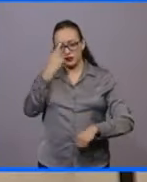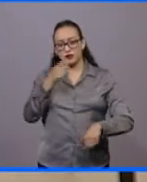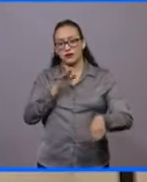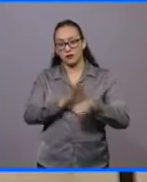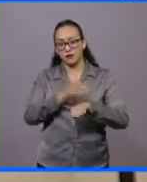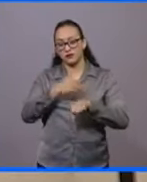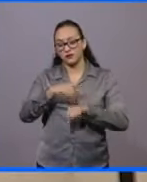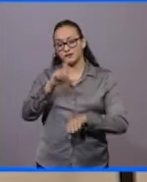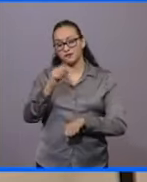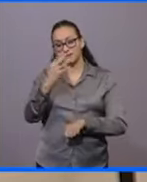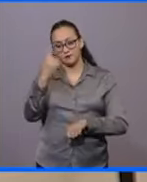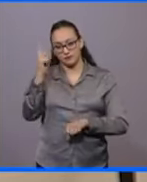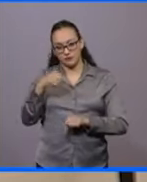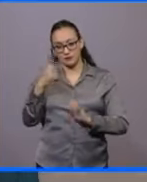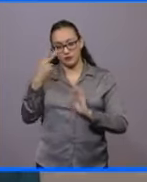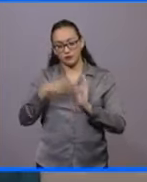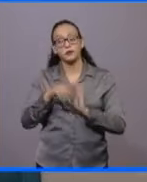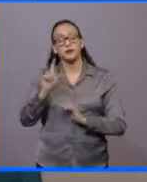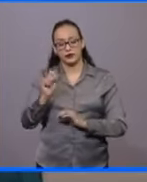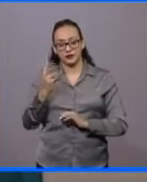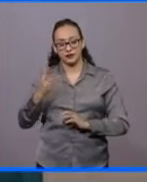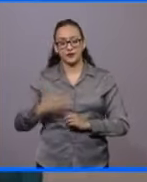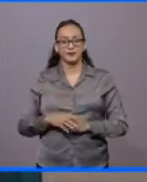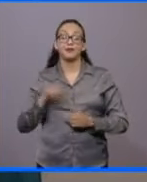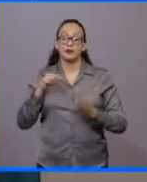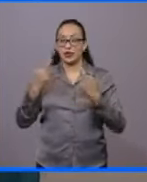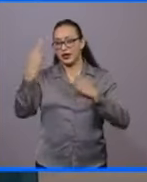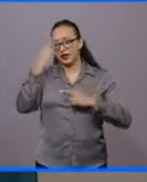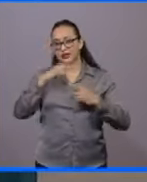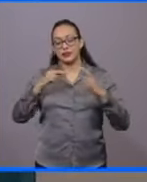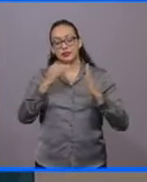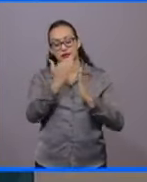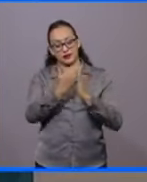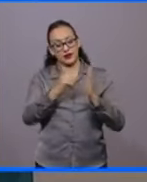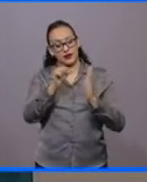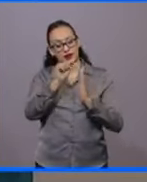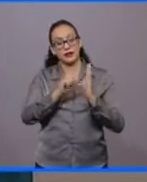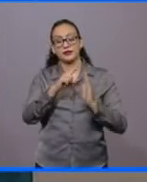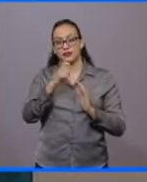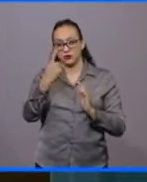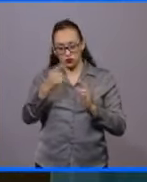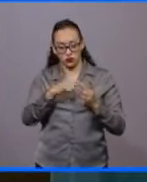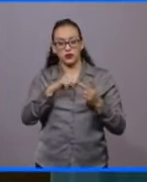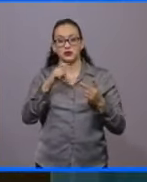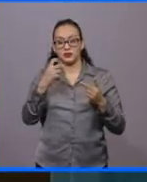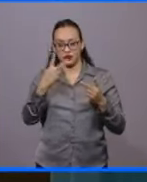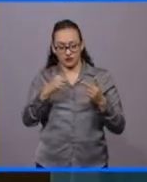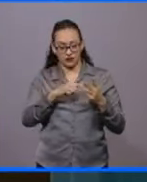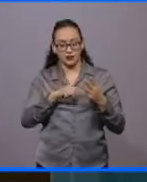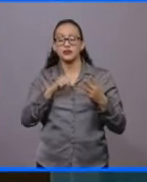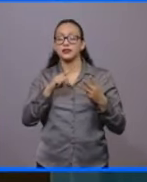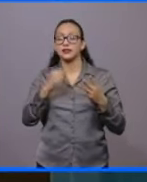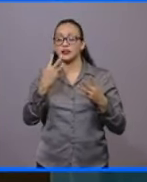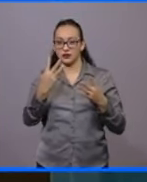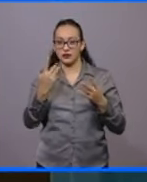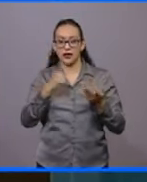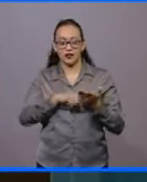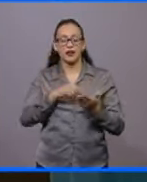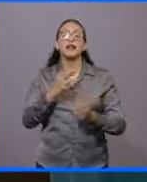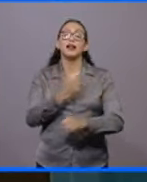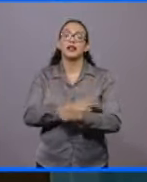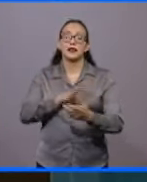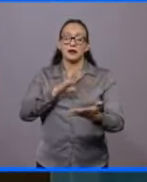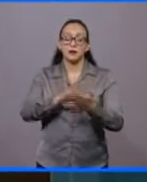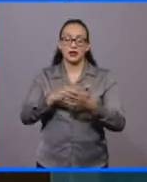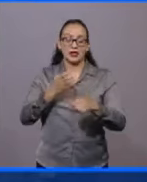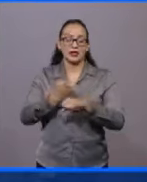revisión 79/2023, en el que declaró la invalidez de los artículos 101, 102 y 103 del Código